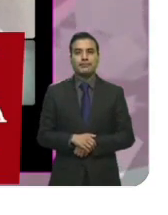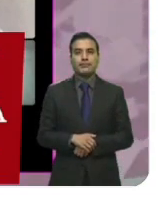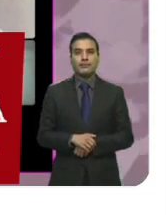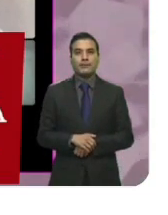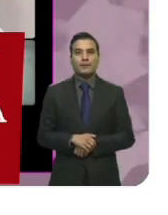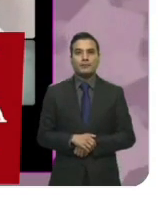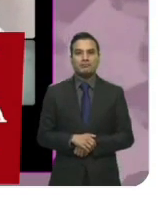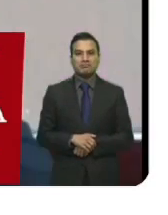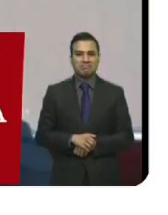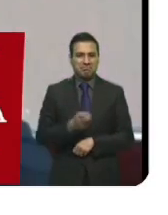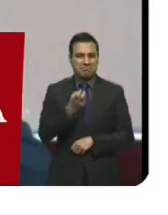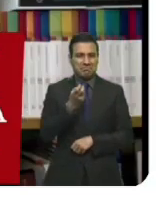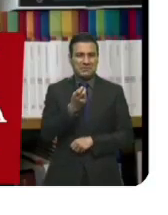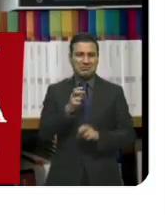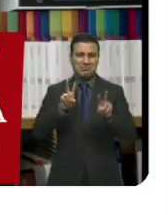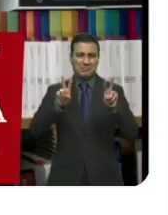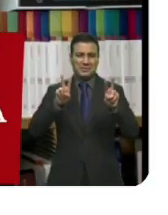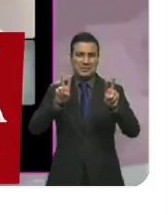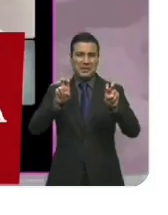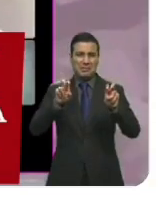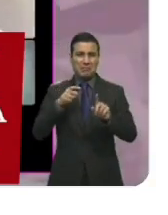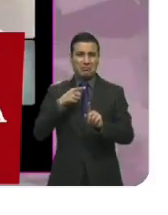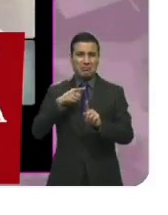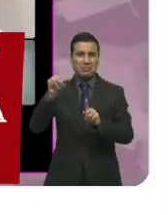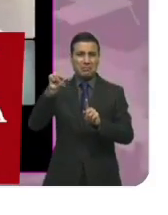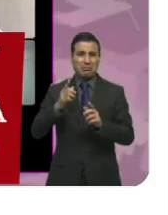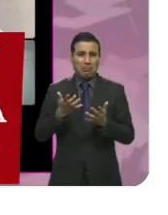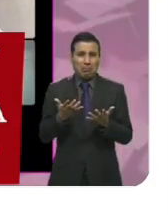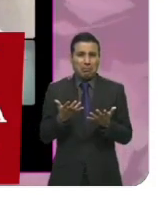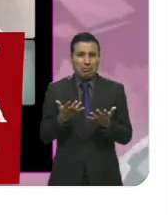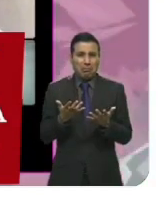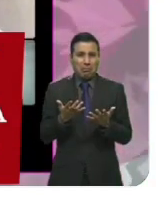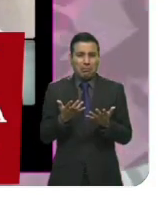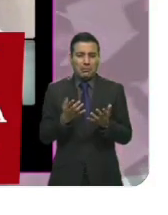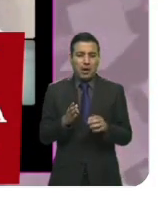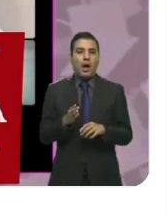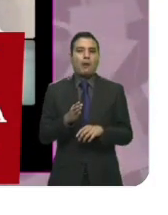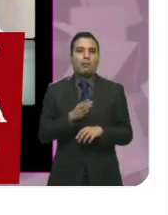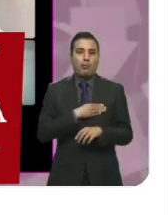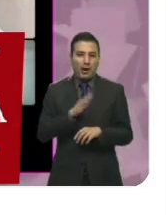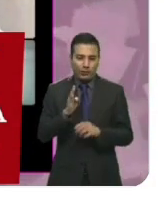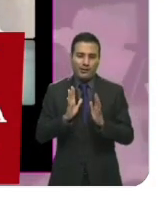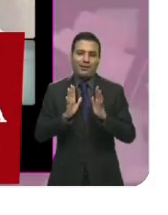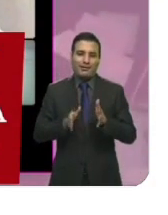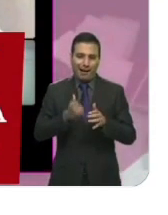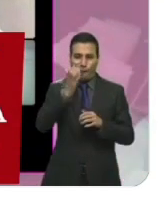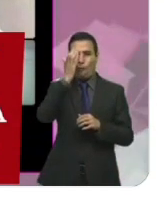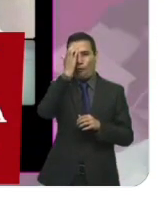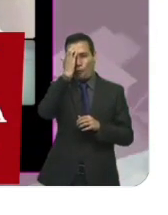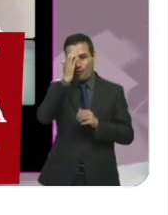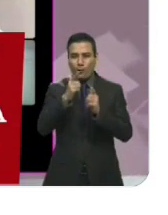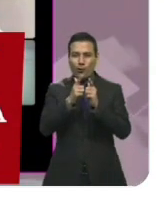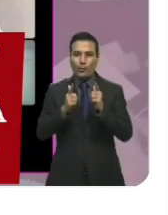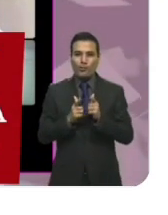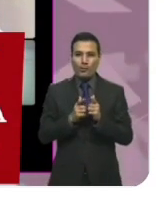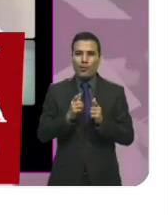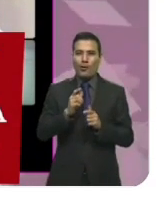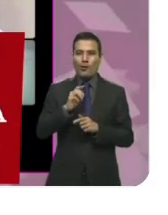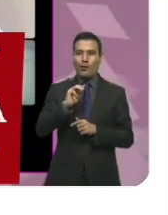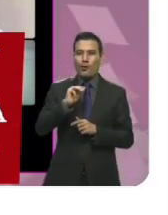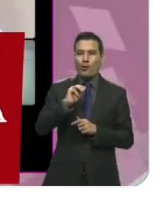no tiene absolutamente nada que ver con el tema ni con el punto pero bueno ya conocemos a la gente de morena son groseros